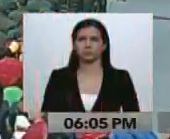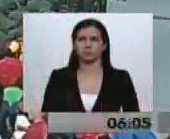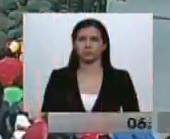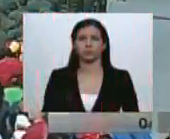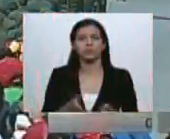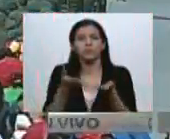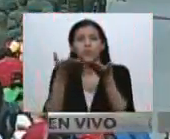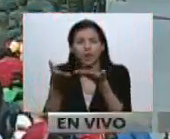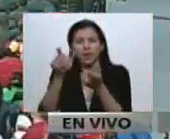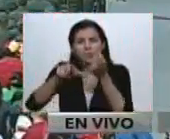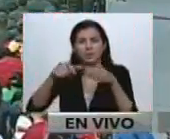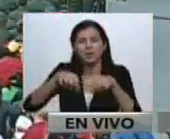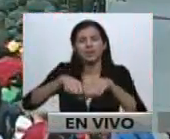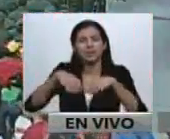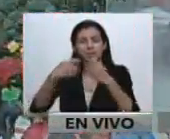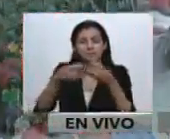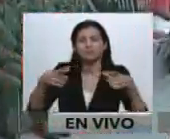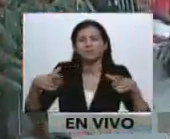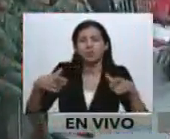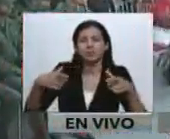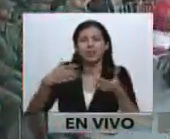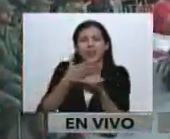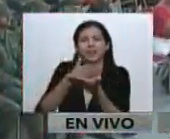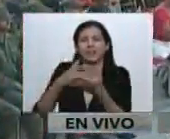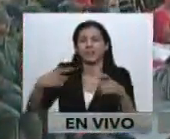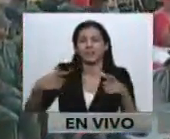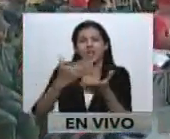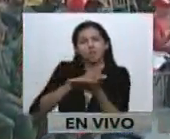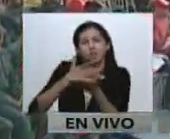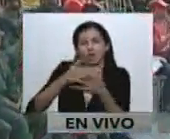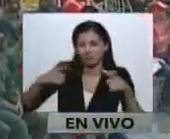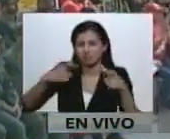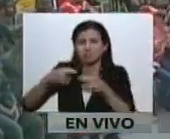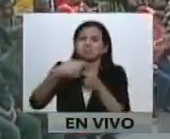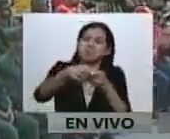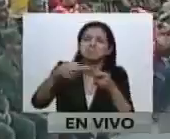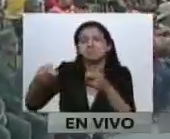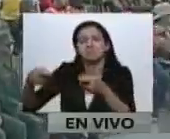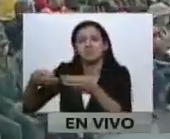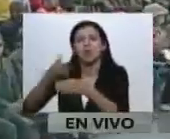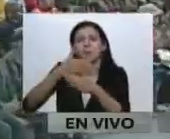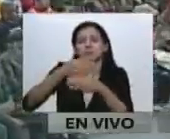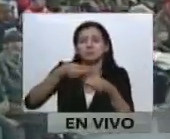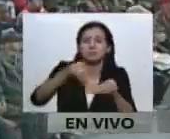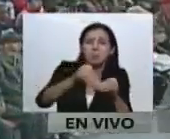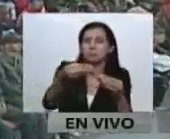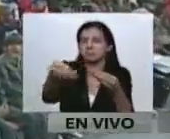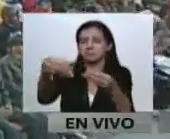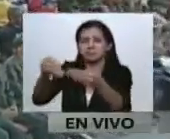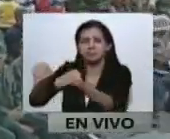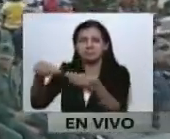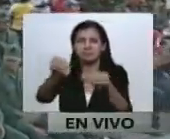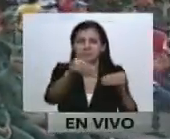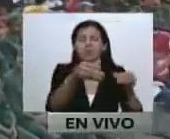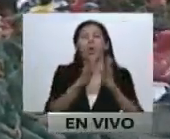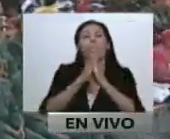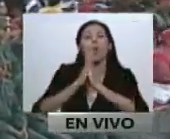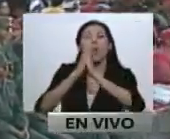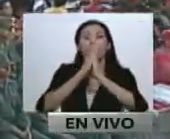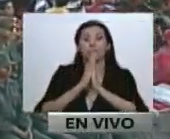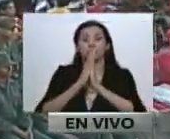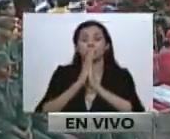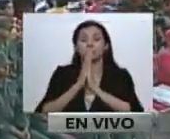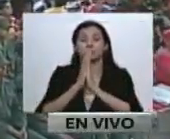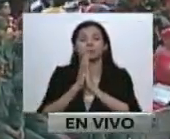casabe como representación del espíritu de unidad entre los asistentes y de esta oración ecuménica que está